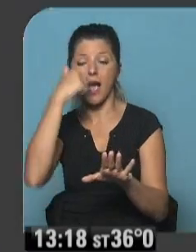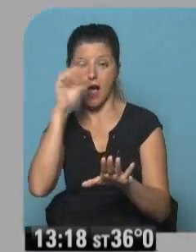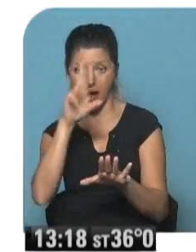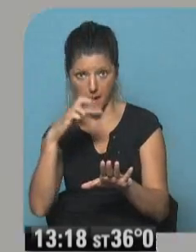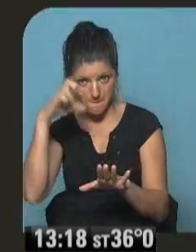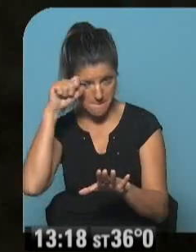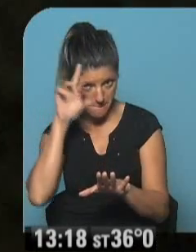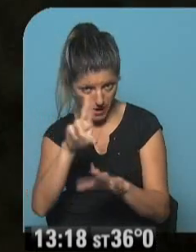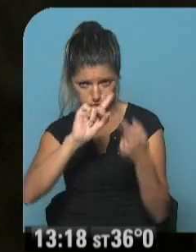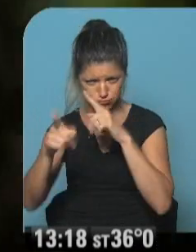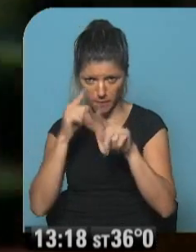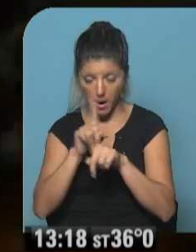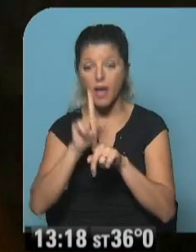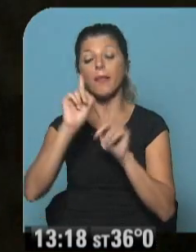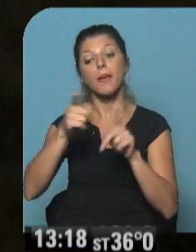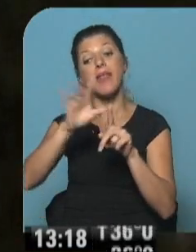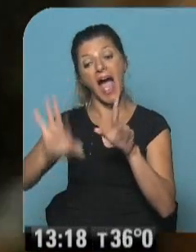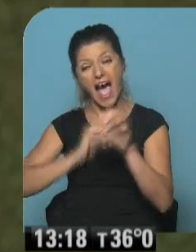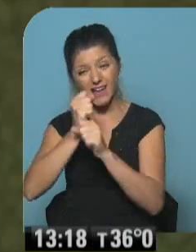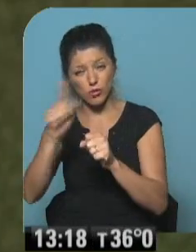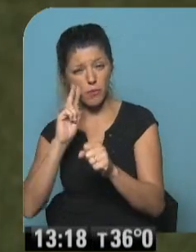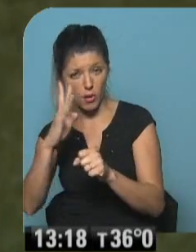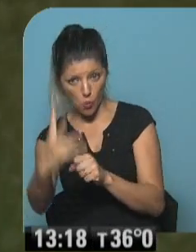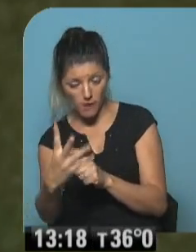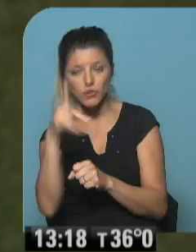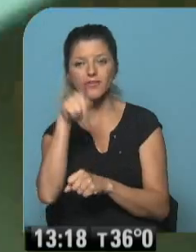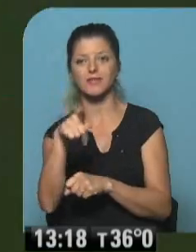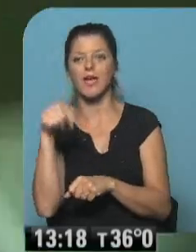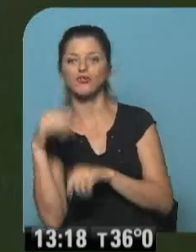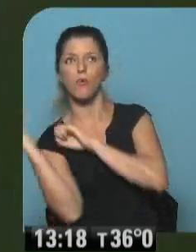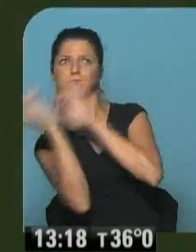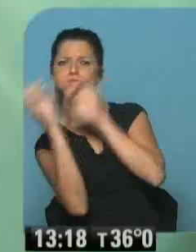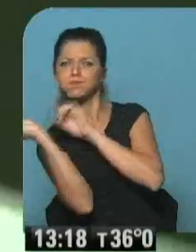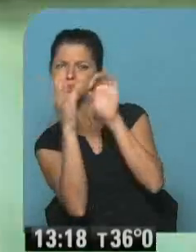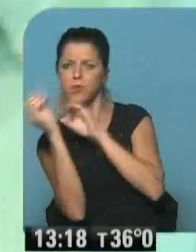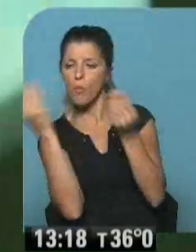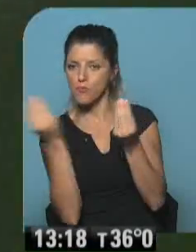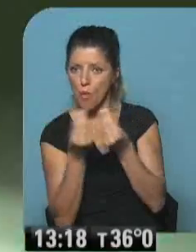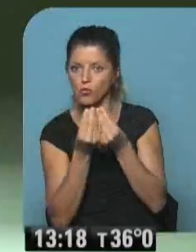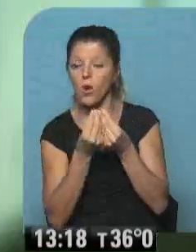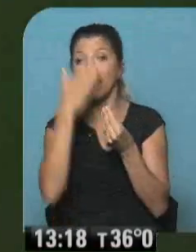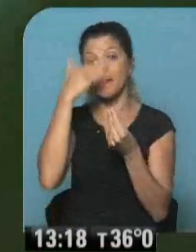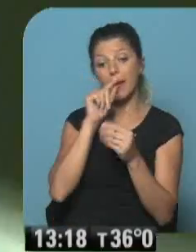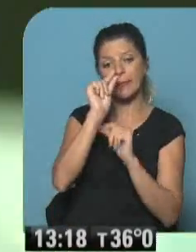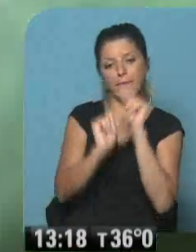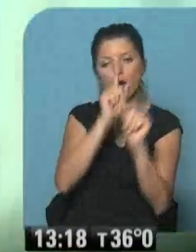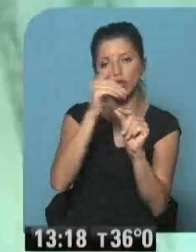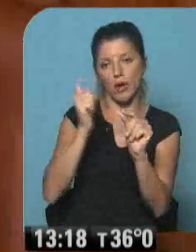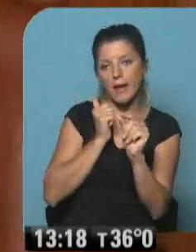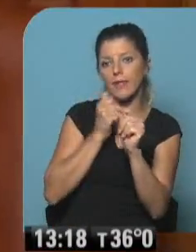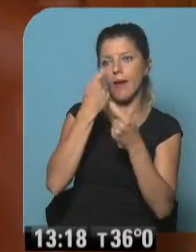comerciales. Hasta 2004, Canadá era el tercer destino de las exportaciones venezolanas, pero ese lugar fue ocupado de manera creciente por